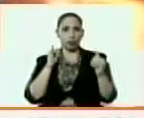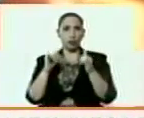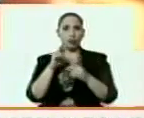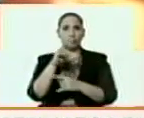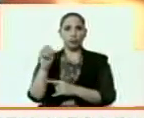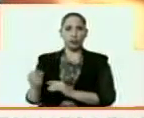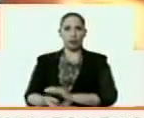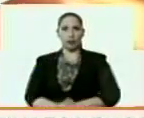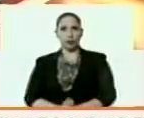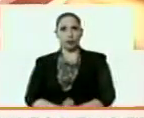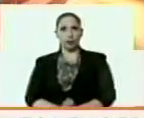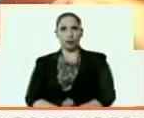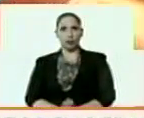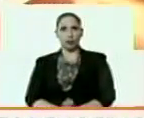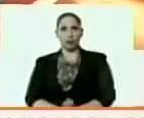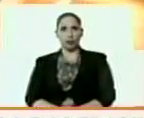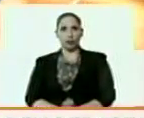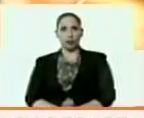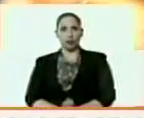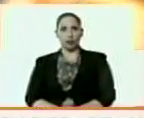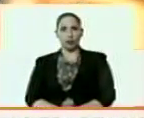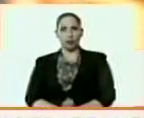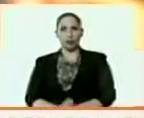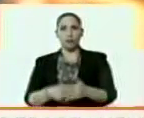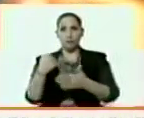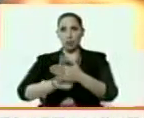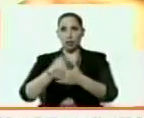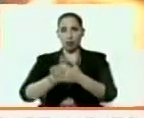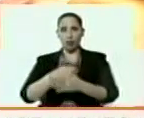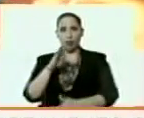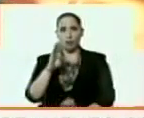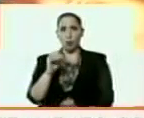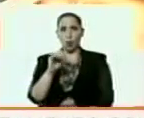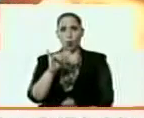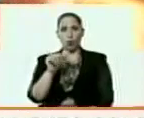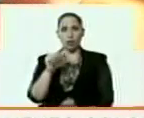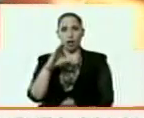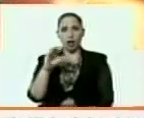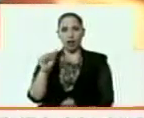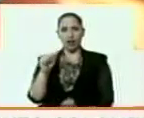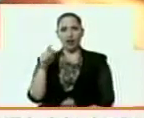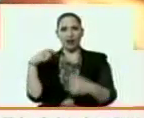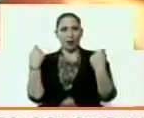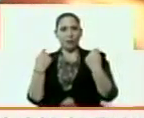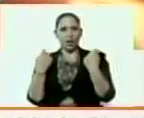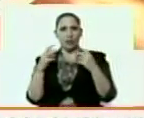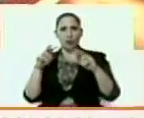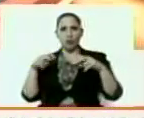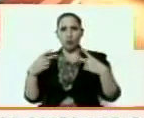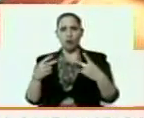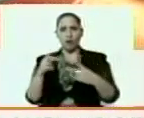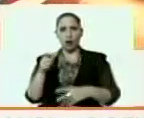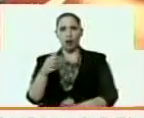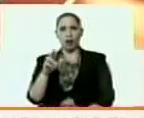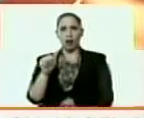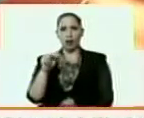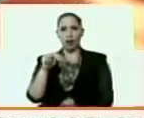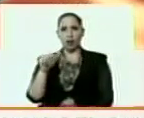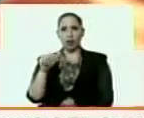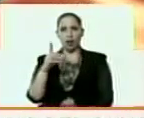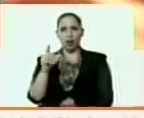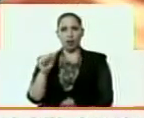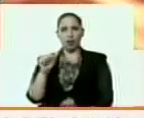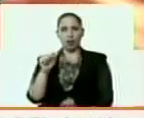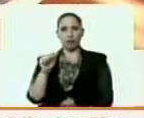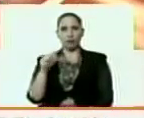bicentenario de la batalla de Boyacá, el bicentenario de la campaña Nueva Granada. Allí los venezolanos demostramos de lo